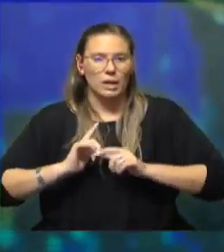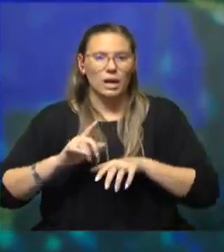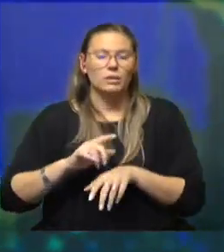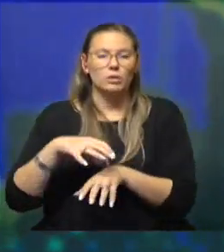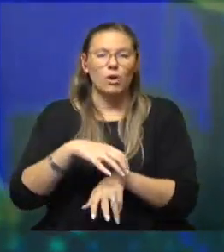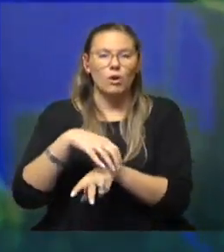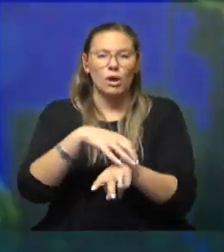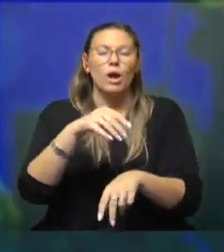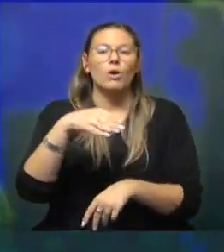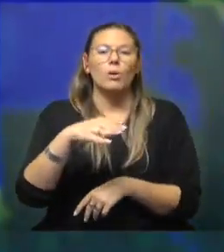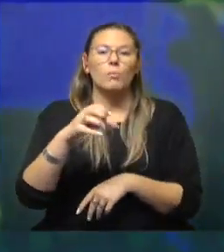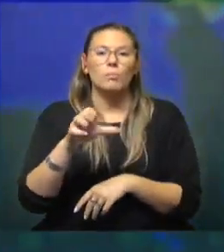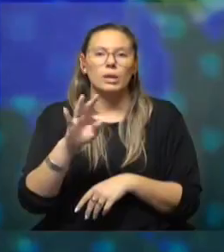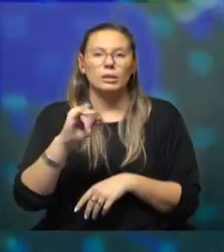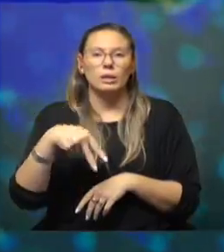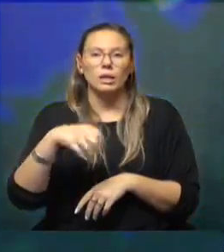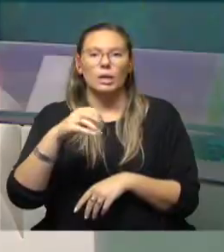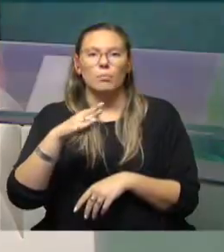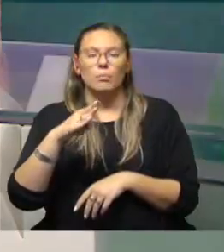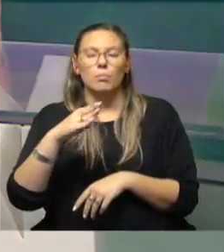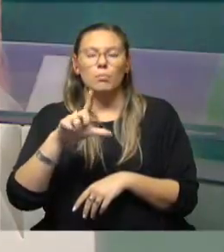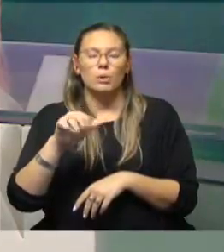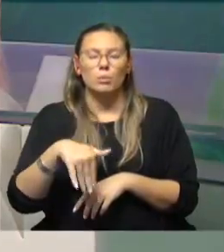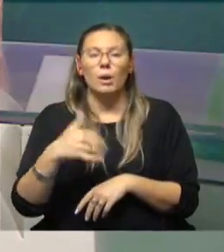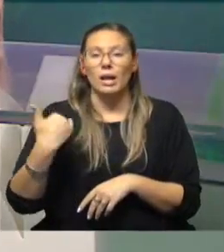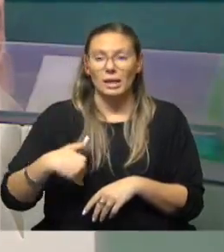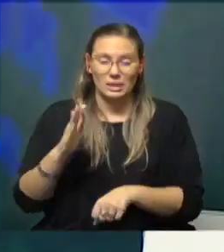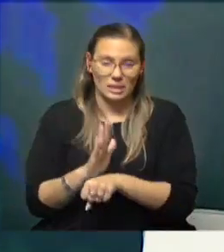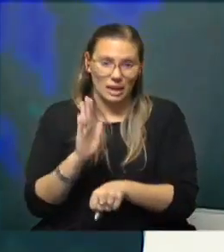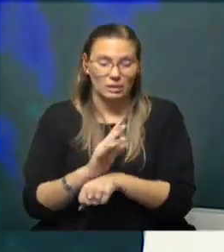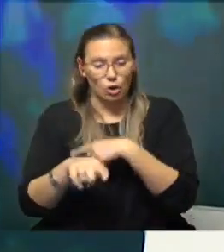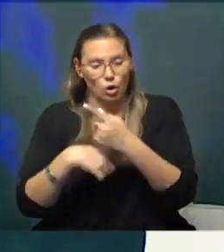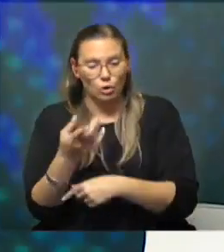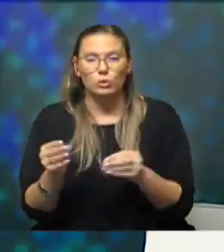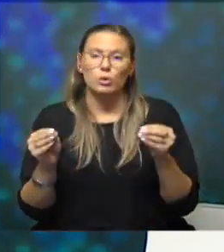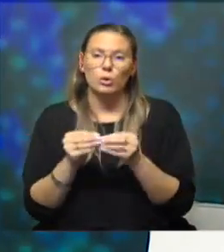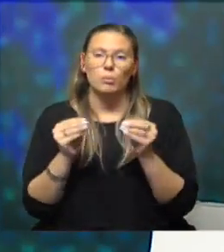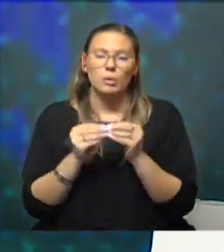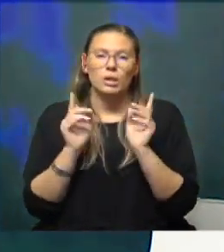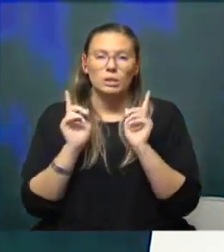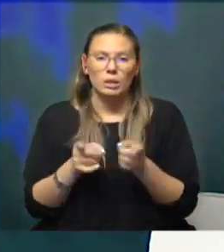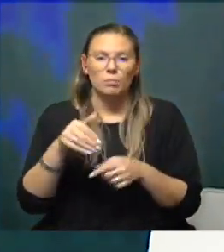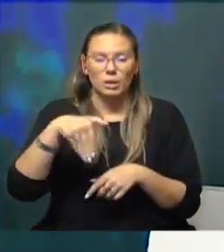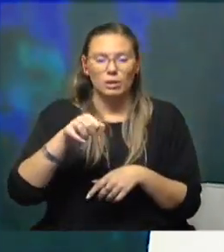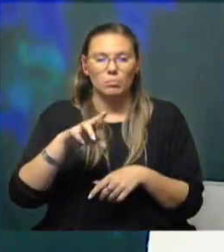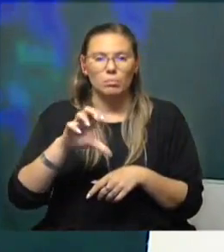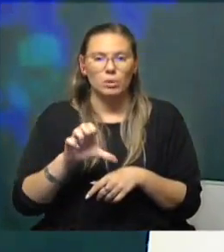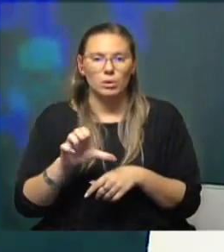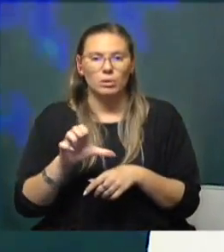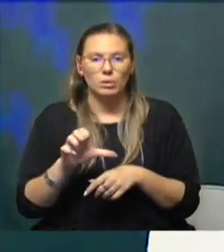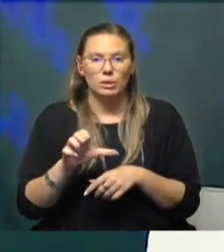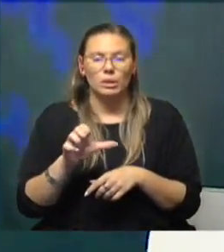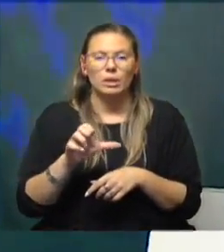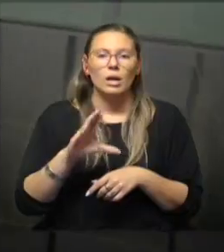Betiana Blum, que es una grande actriz argentina. Vamos a tener otro móvil también, en el cual More va a estar con Liliana Herrero,